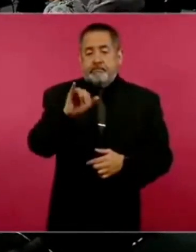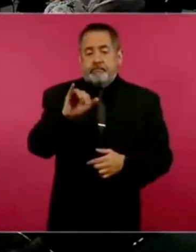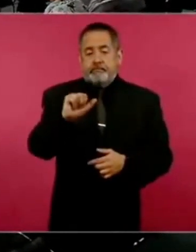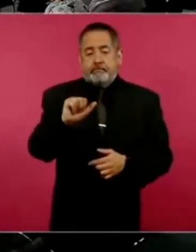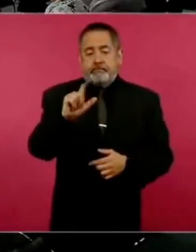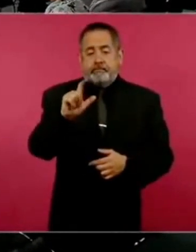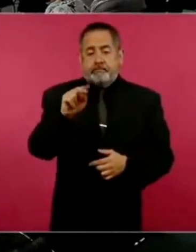¡Gracias!